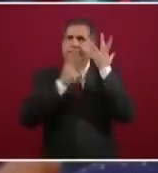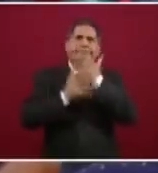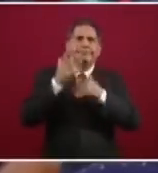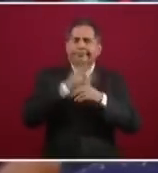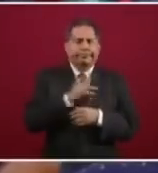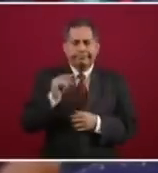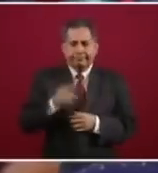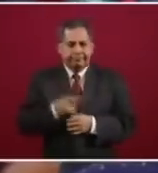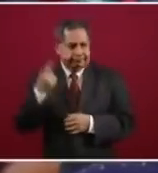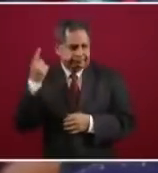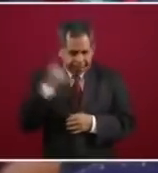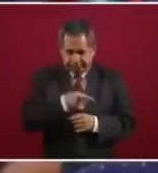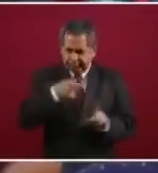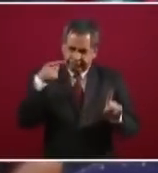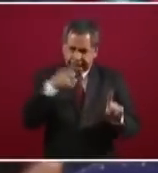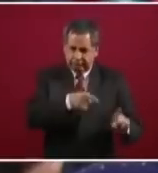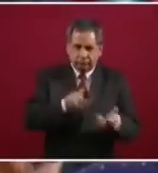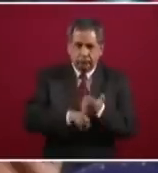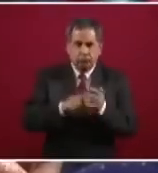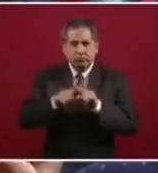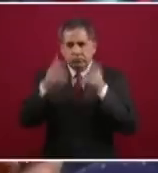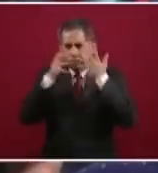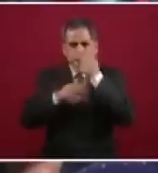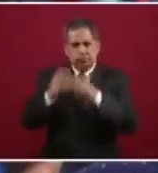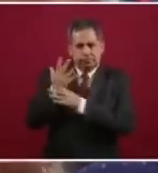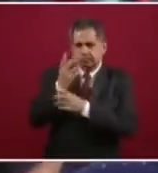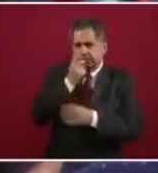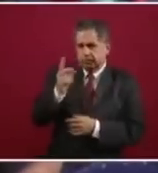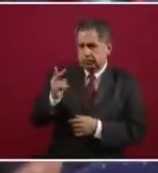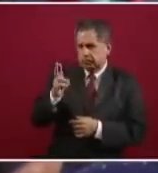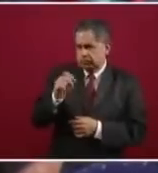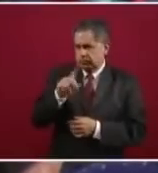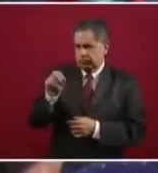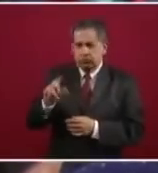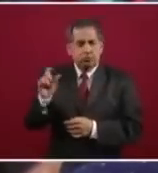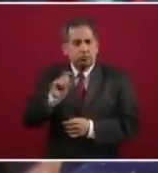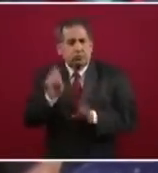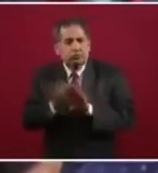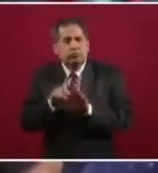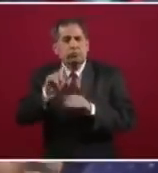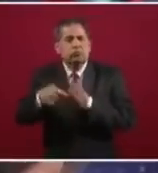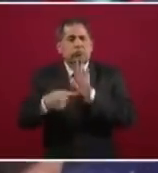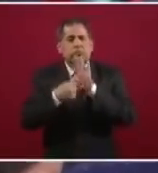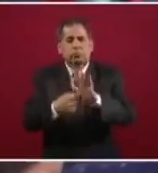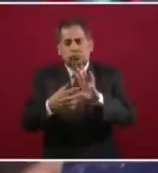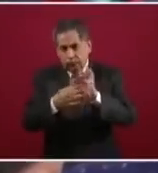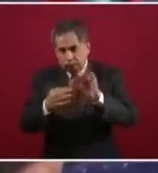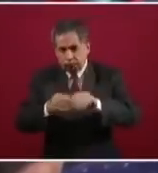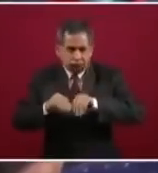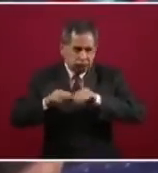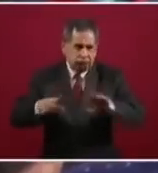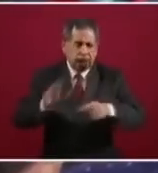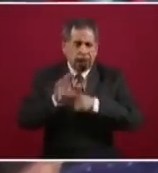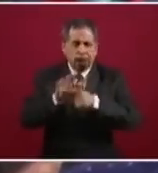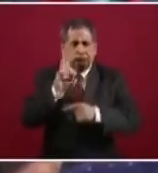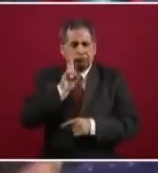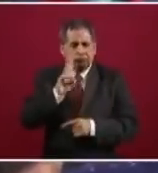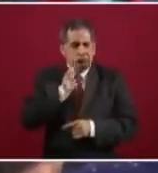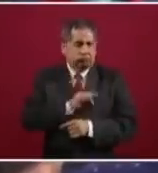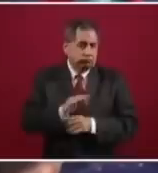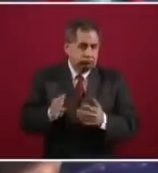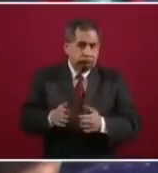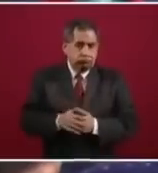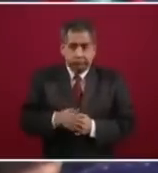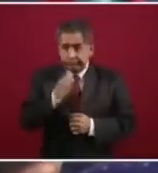lo mencionaba Durazo. Entonces, ¿cuándo podría presentarnos ese video, si se va a presentar? Y por supuesto,